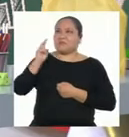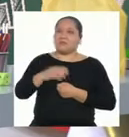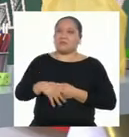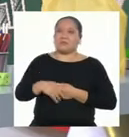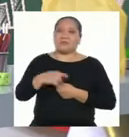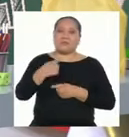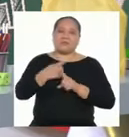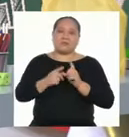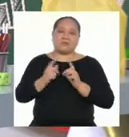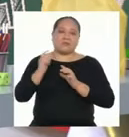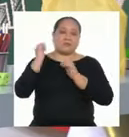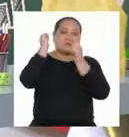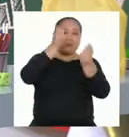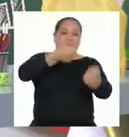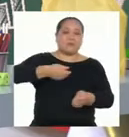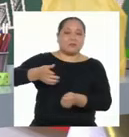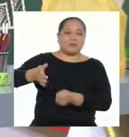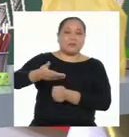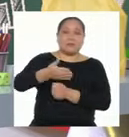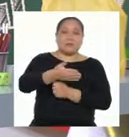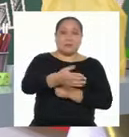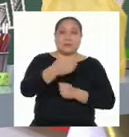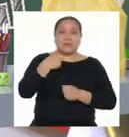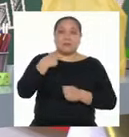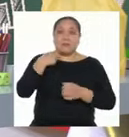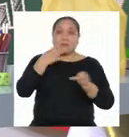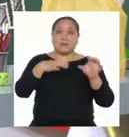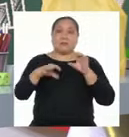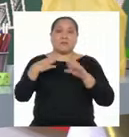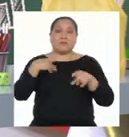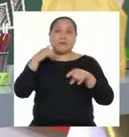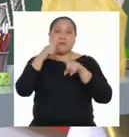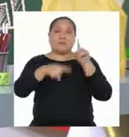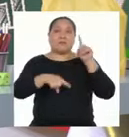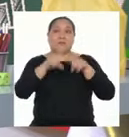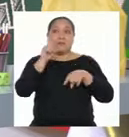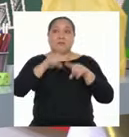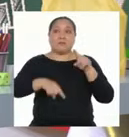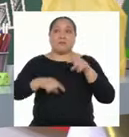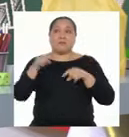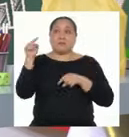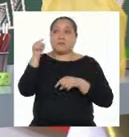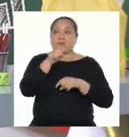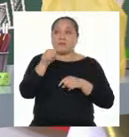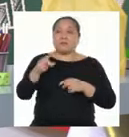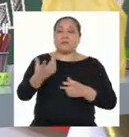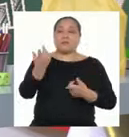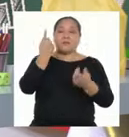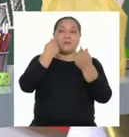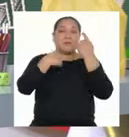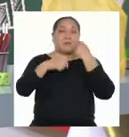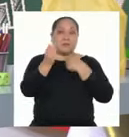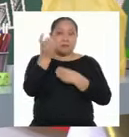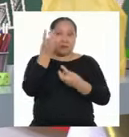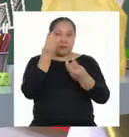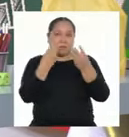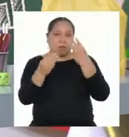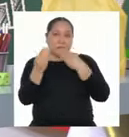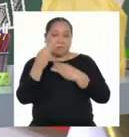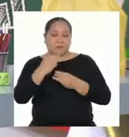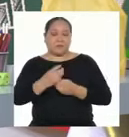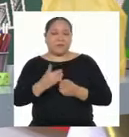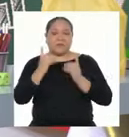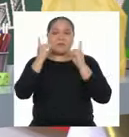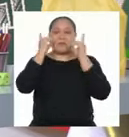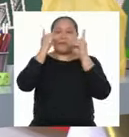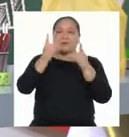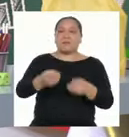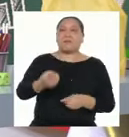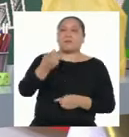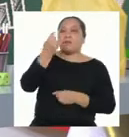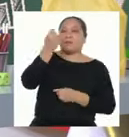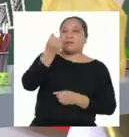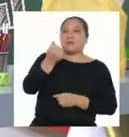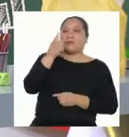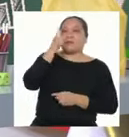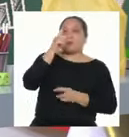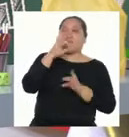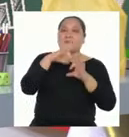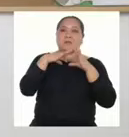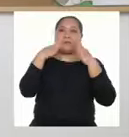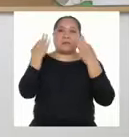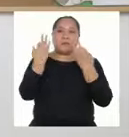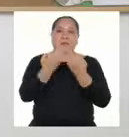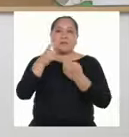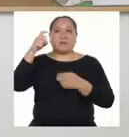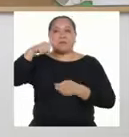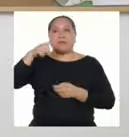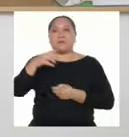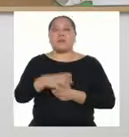pero es la pesca que hizo mi primo hoy por la mañana. Todo lo que haya lo voy a vender en el mercado para donar el dinero a una familia que lo